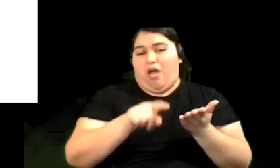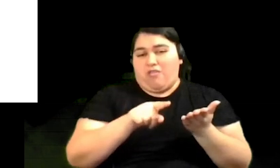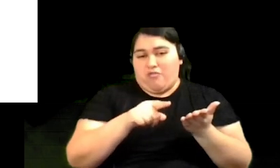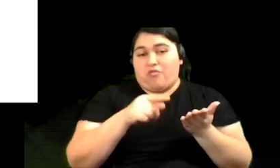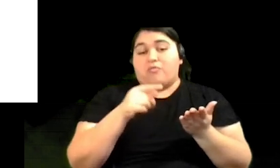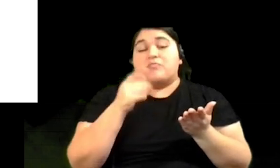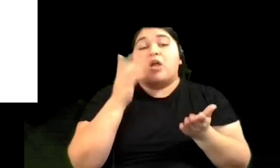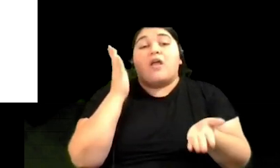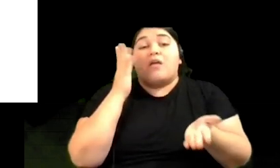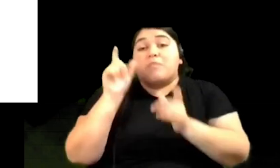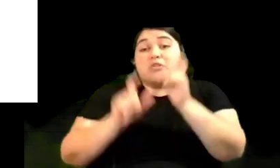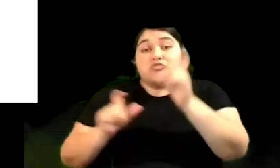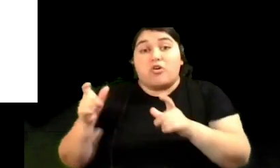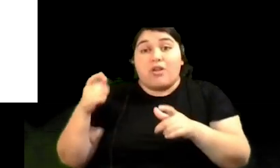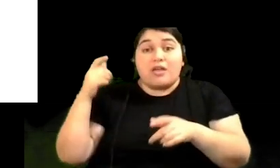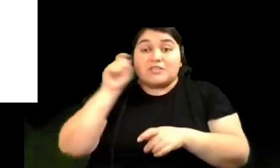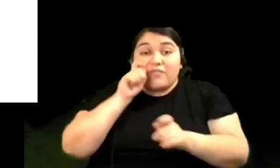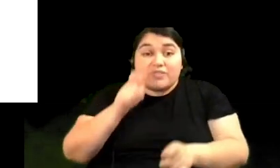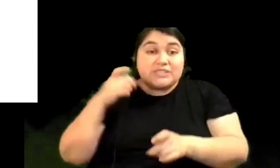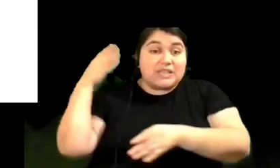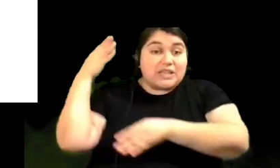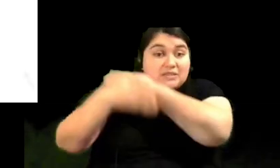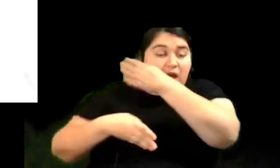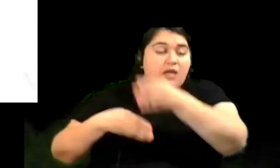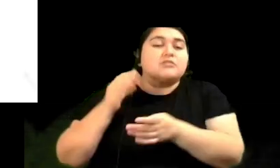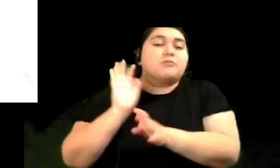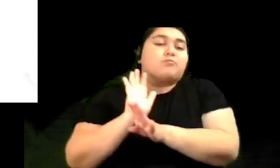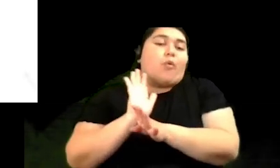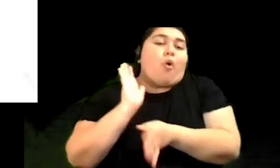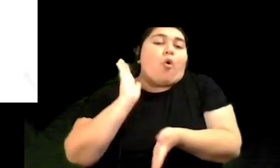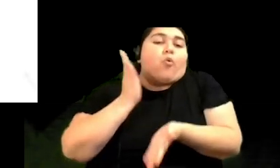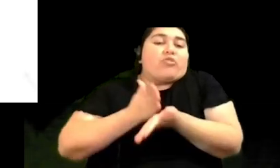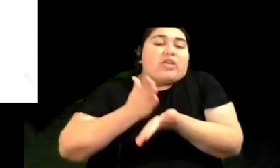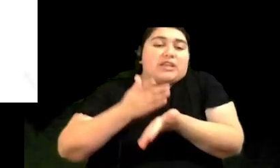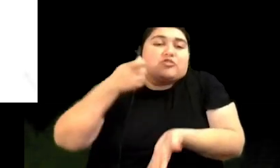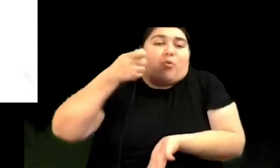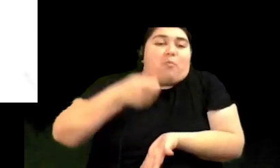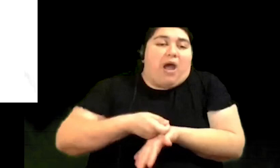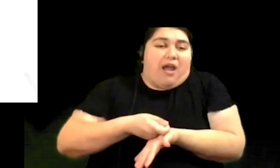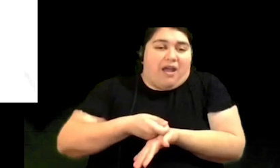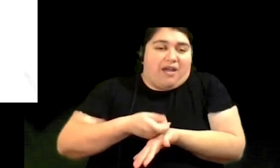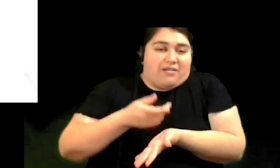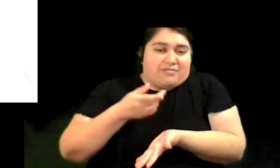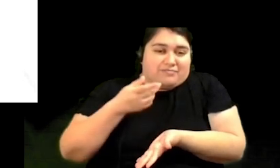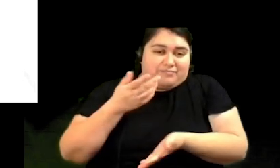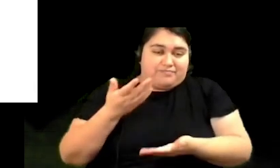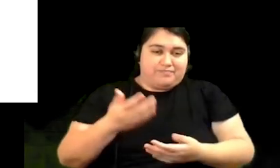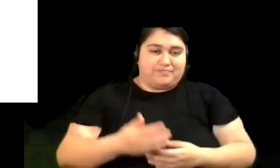uso por venirnos a visitar a la ciudad de Buenos Aires.